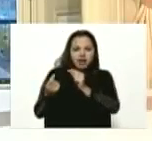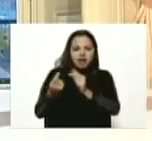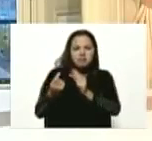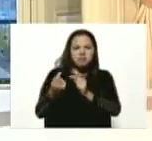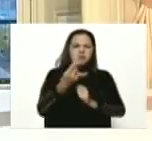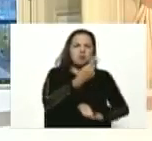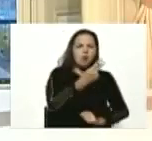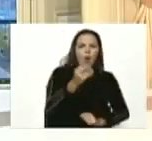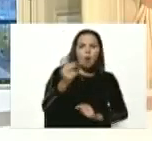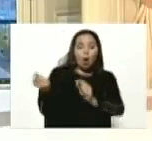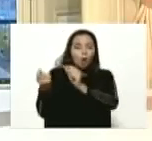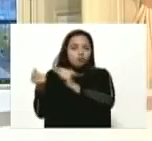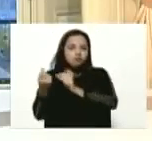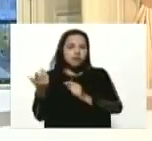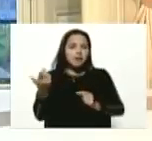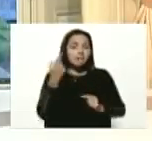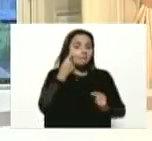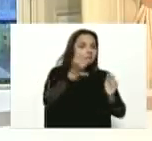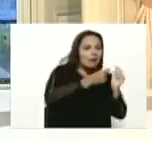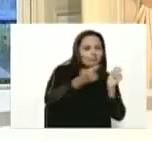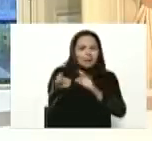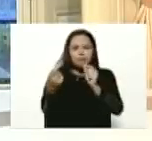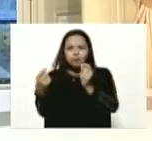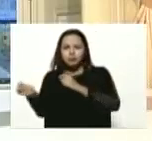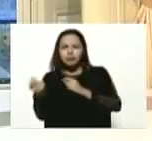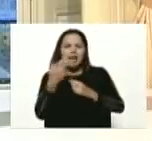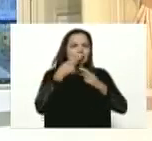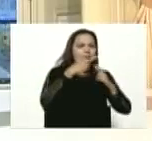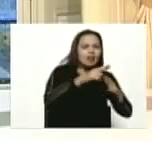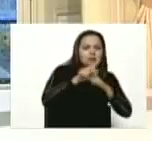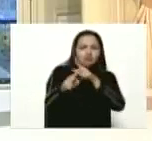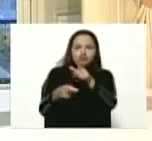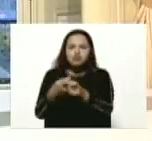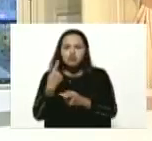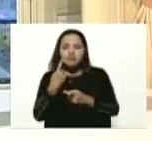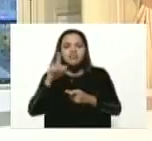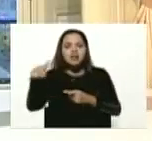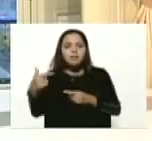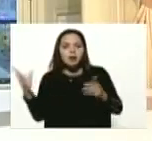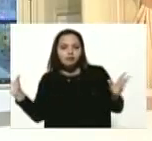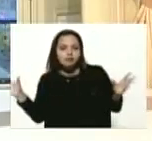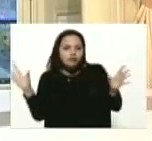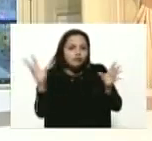duro. Ping, ping, ping, ping. Buscamos una síntesis,